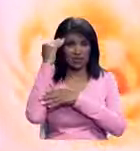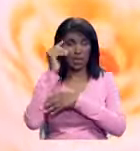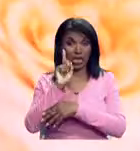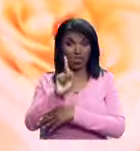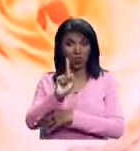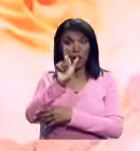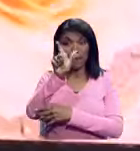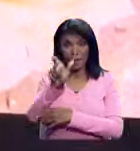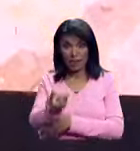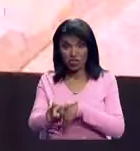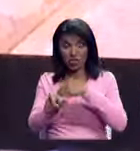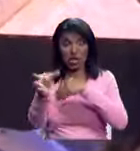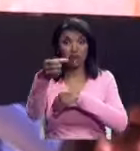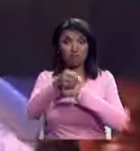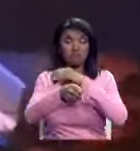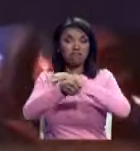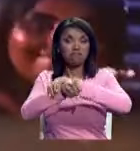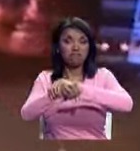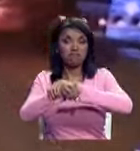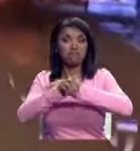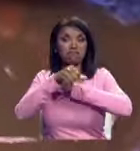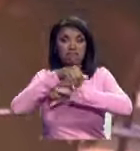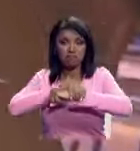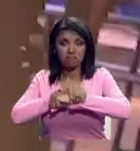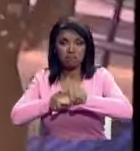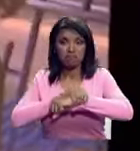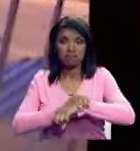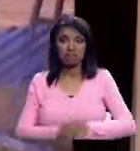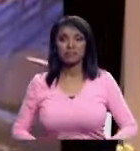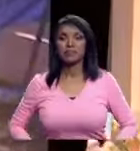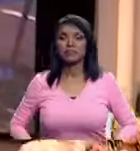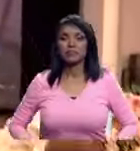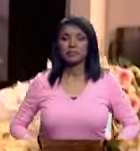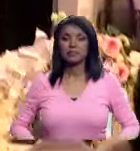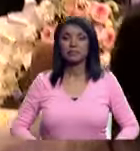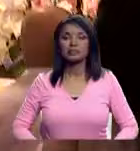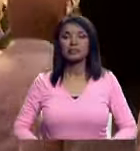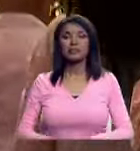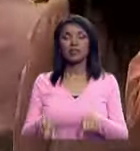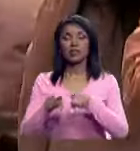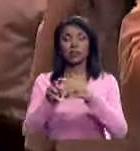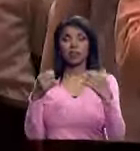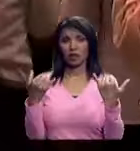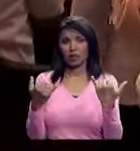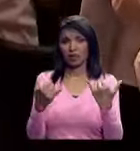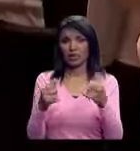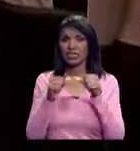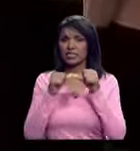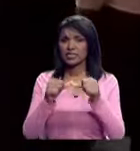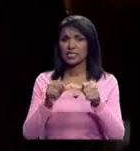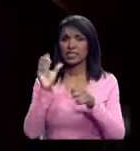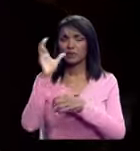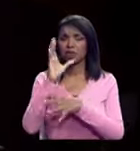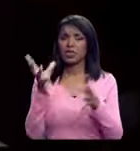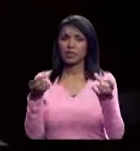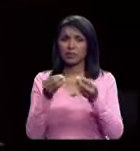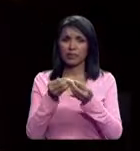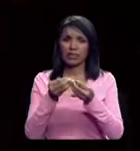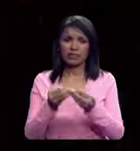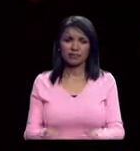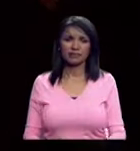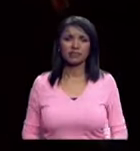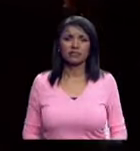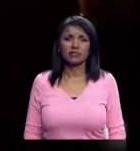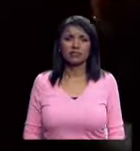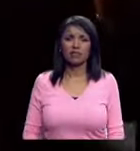hay una persona investigada o identificada como presunto autor. Las autoridades continúan las investigaciones.